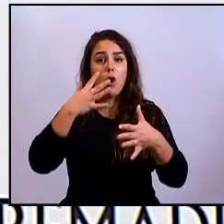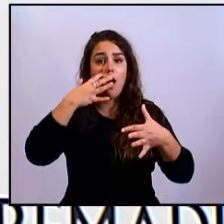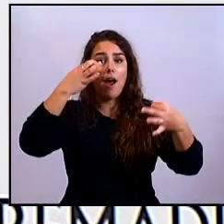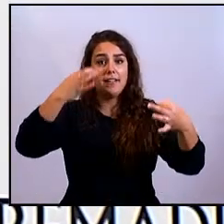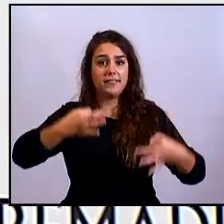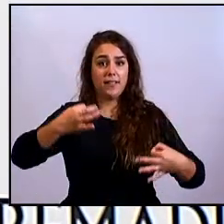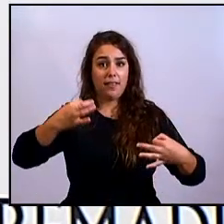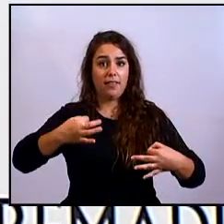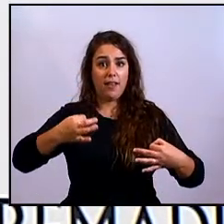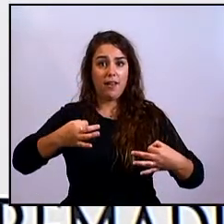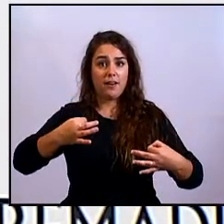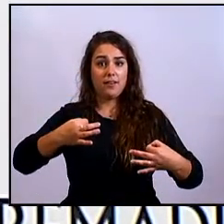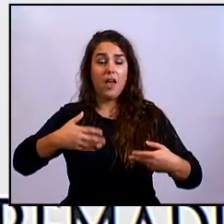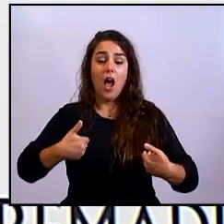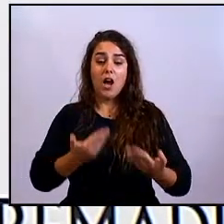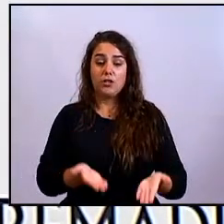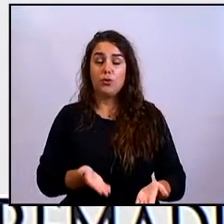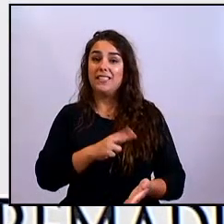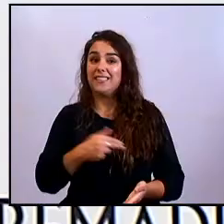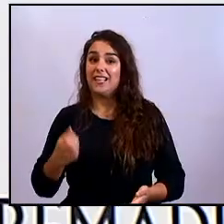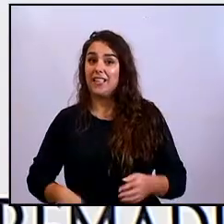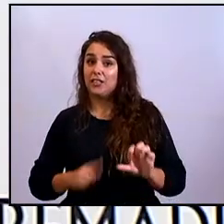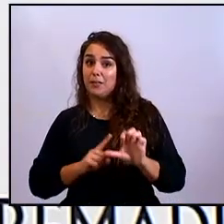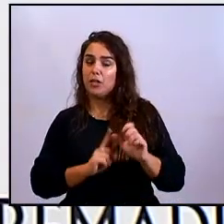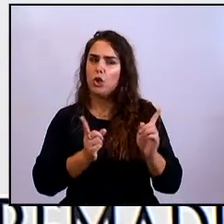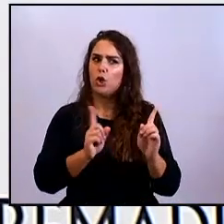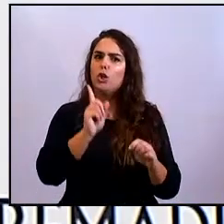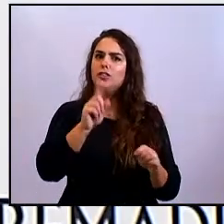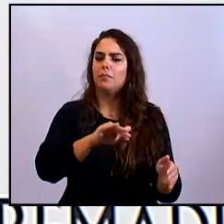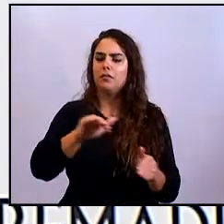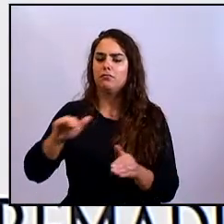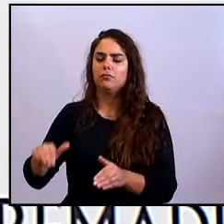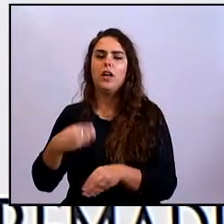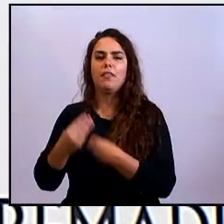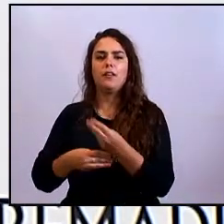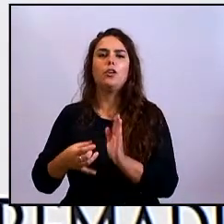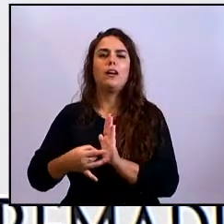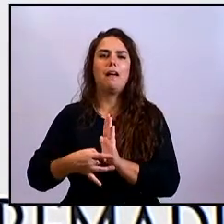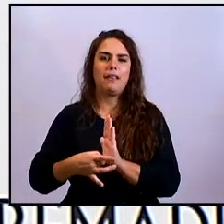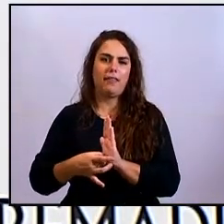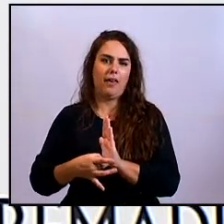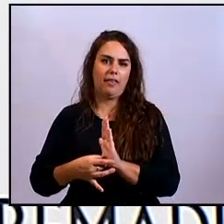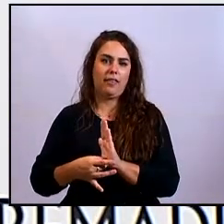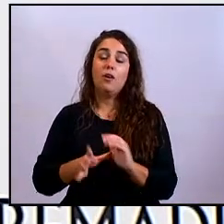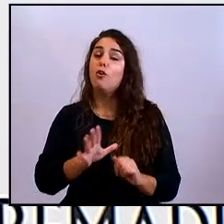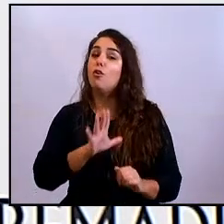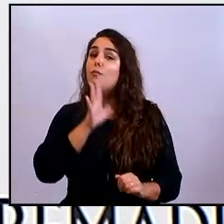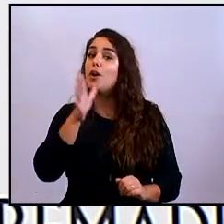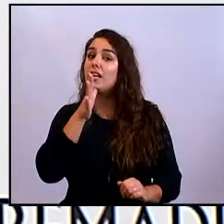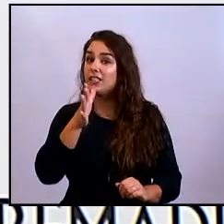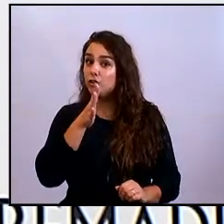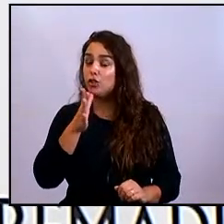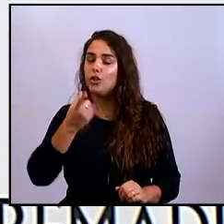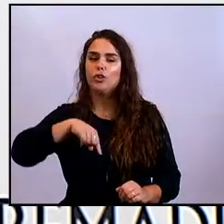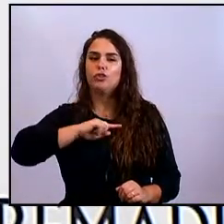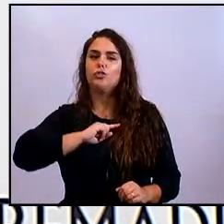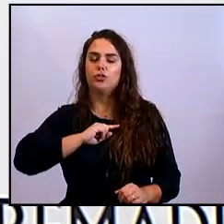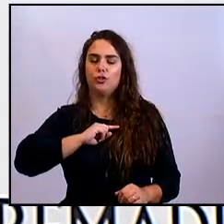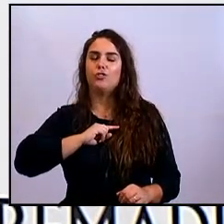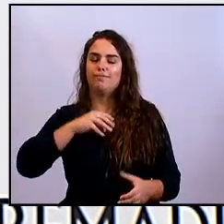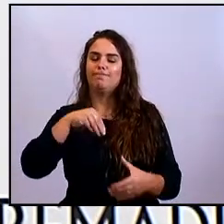garantizar la asistencia sanitaria de los extremeños, sino hacerlo con mayor calidad. Por ello, entre otras cosas, vamos a contar en